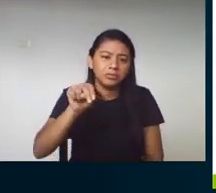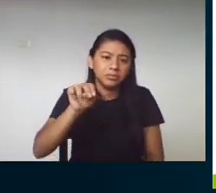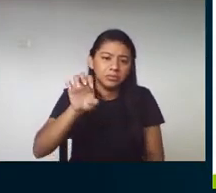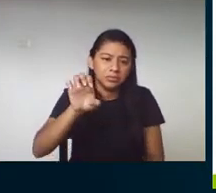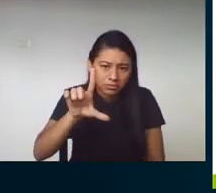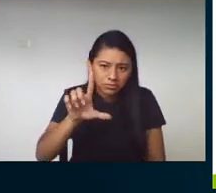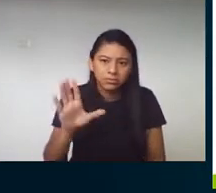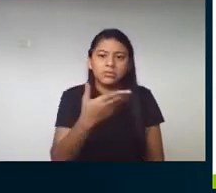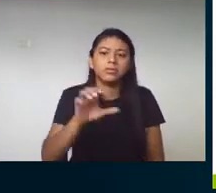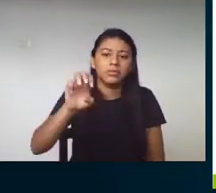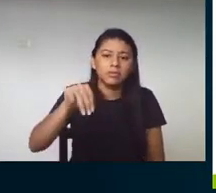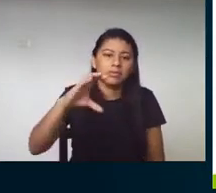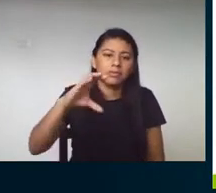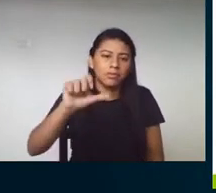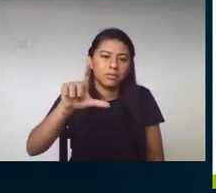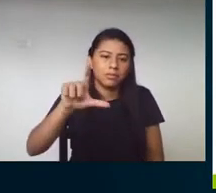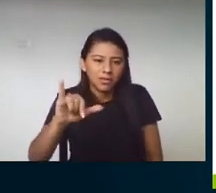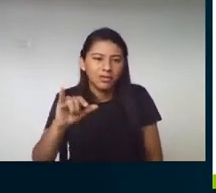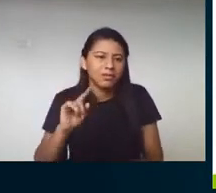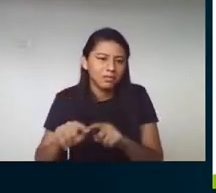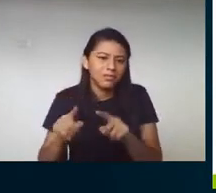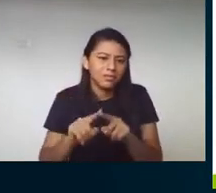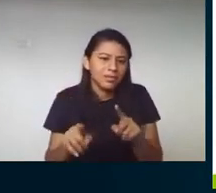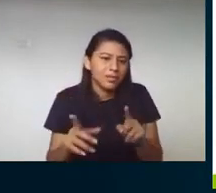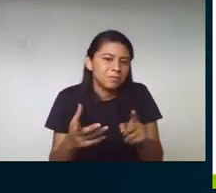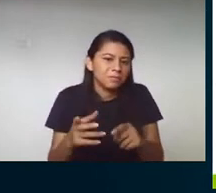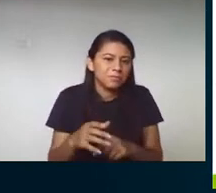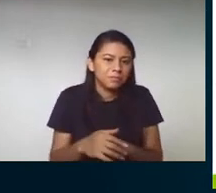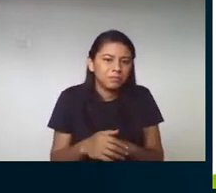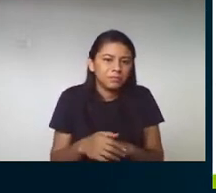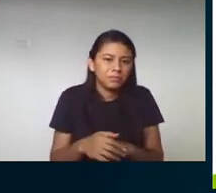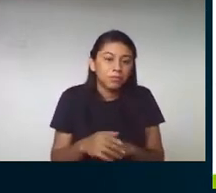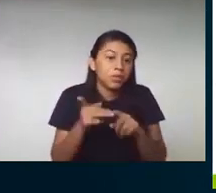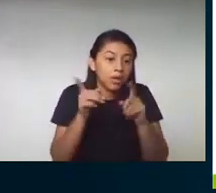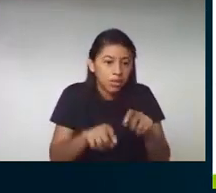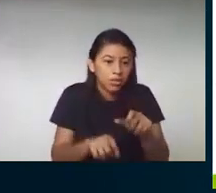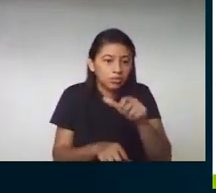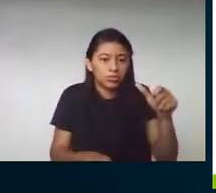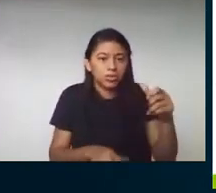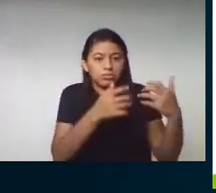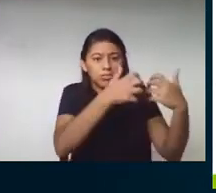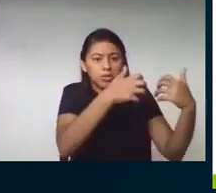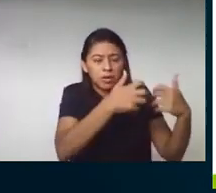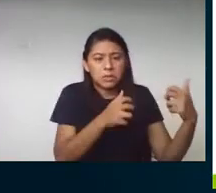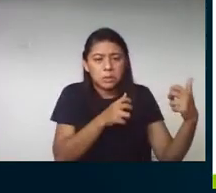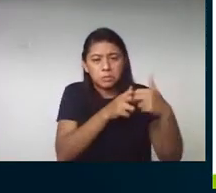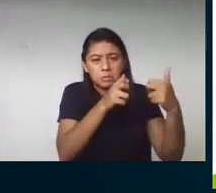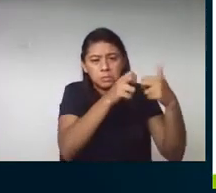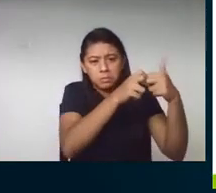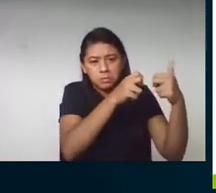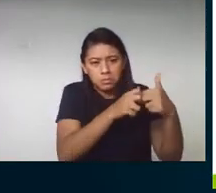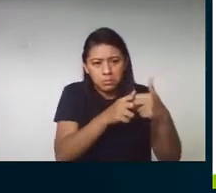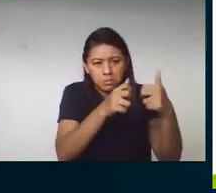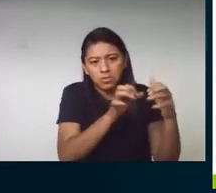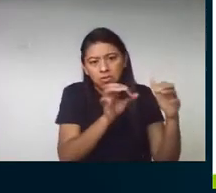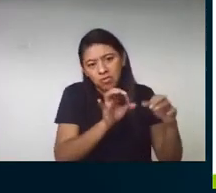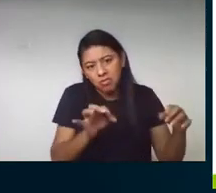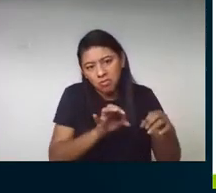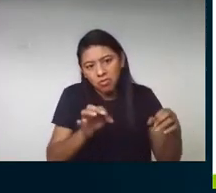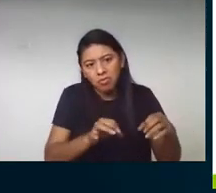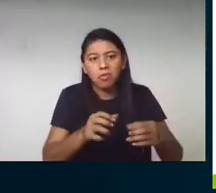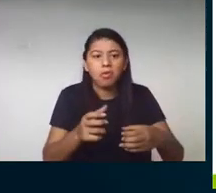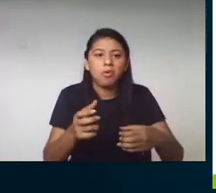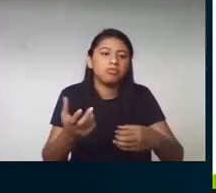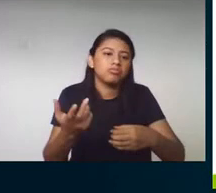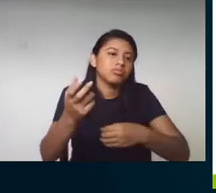empresa, por ejemplo, de energía, ¿no? En la producción de hidrocarburos o empresas de alimentos.